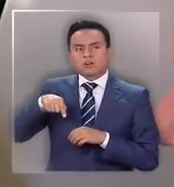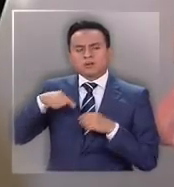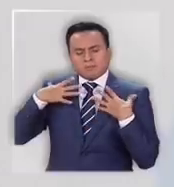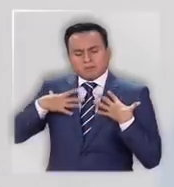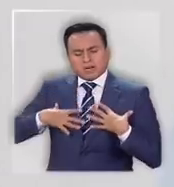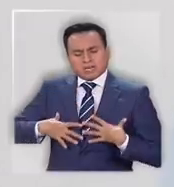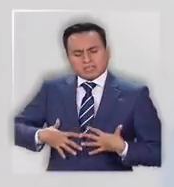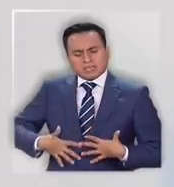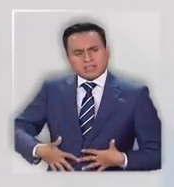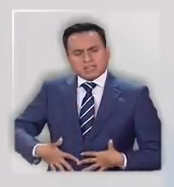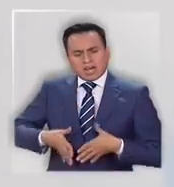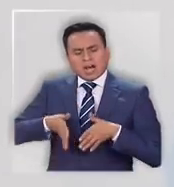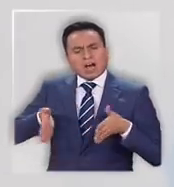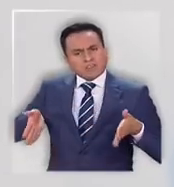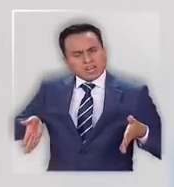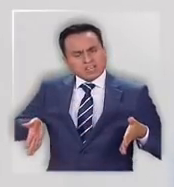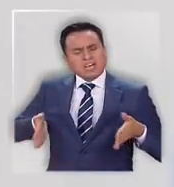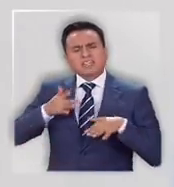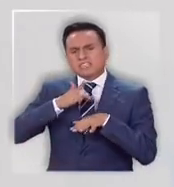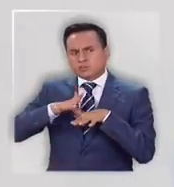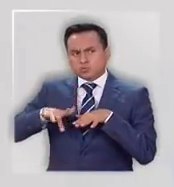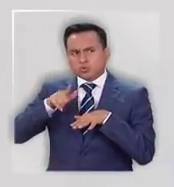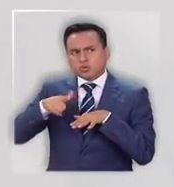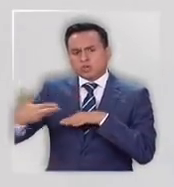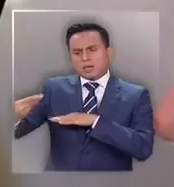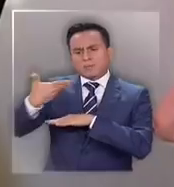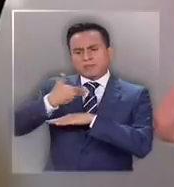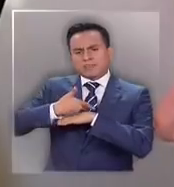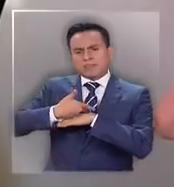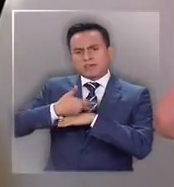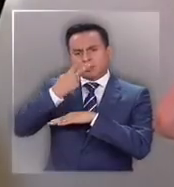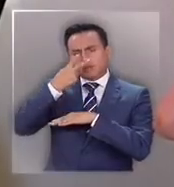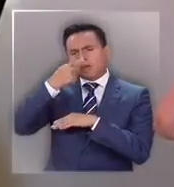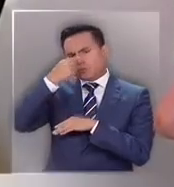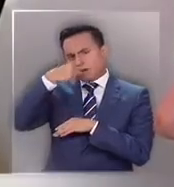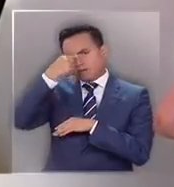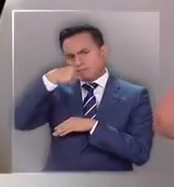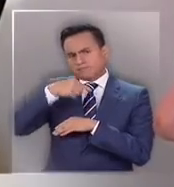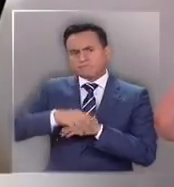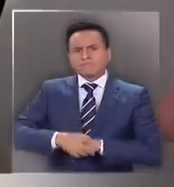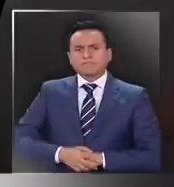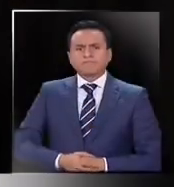con la parte delantera abierta y estaba desnudo y me pedía que lo viera masturbarse.